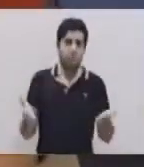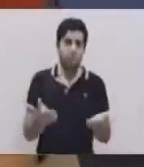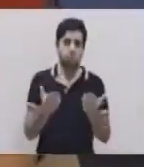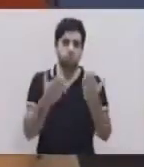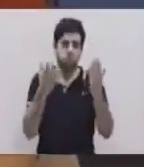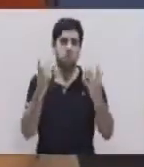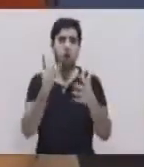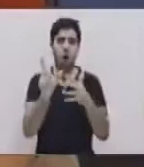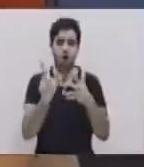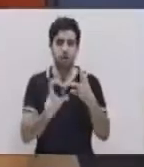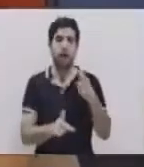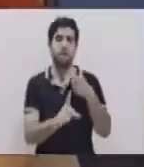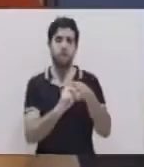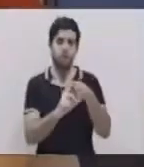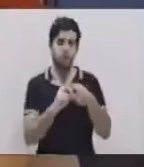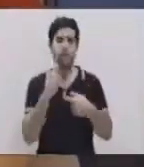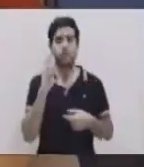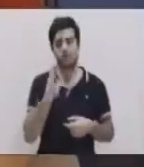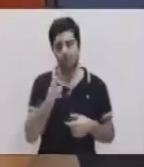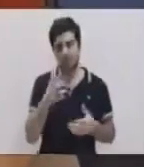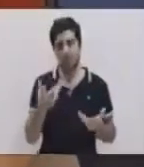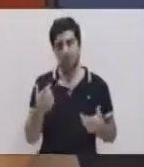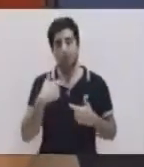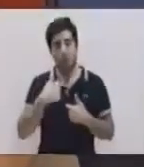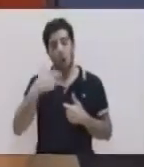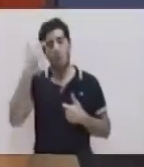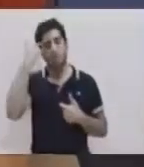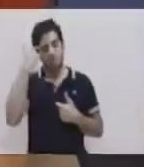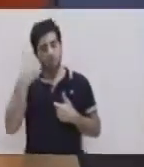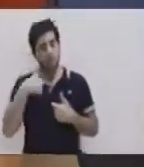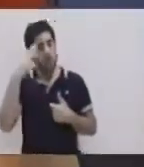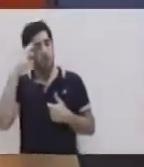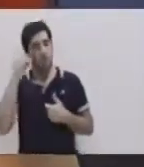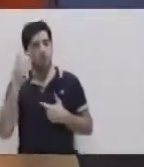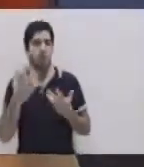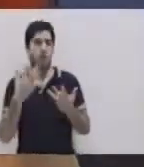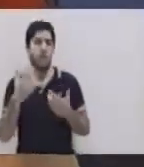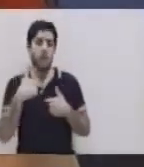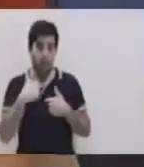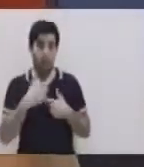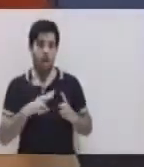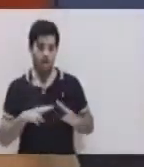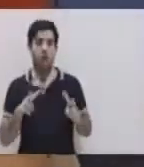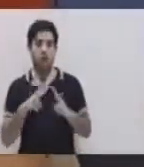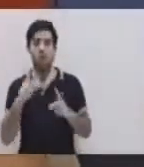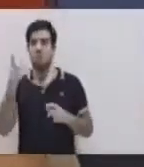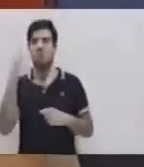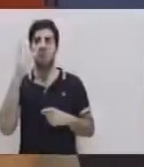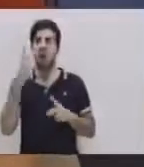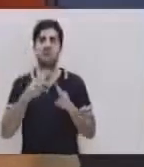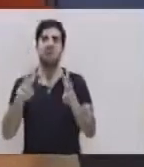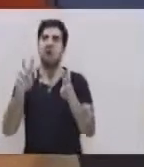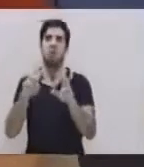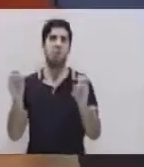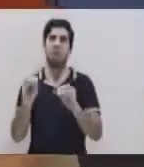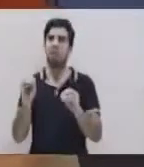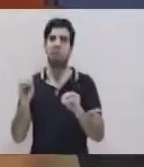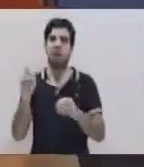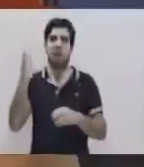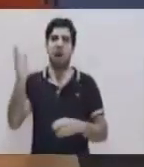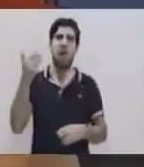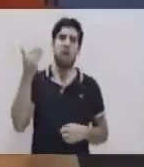porque posiblemente algo que para mí vale mucho, tal vez para mi mamá no, y por eso ella no te lo demuestra de esa manera, ¿verdad?